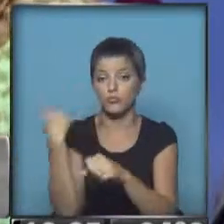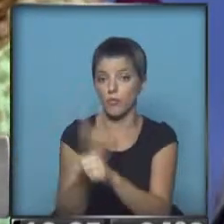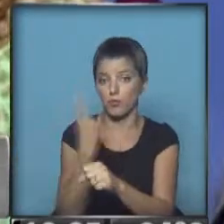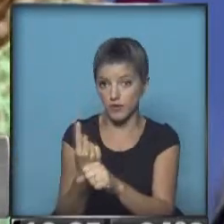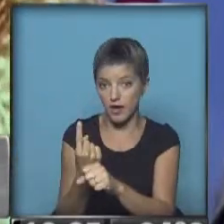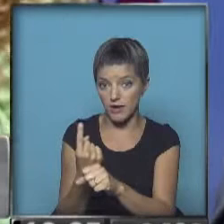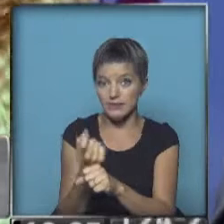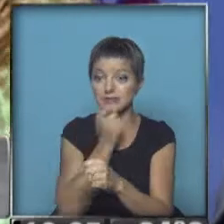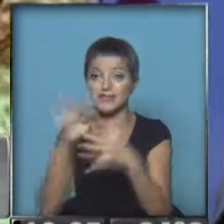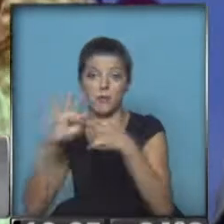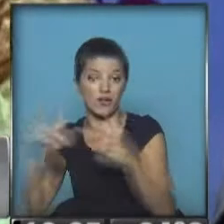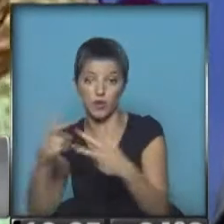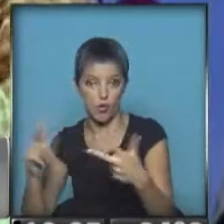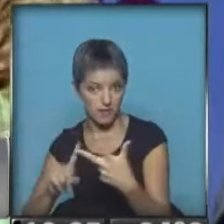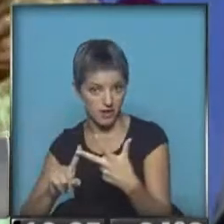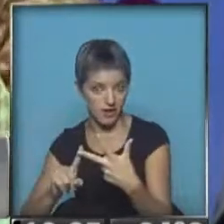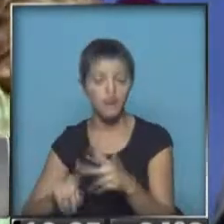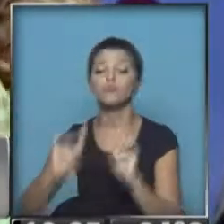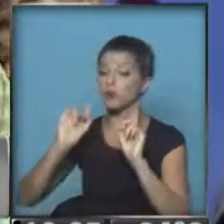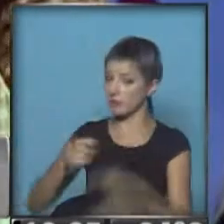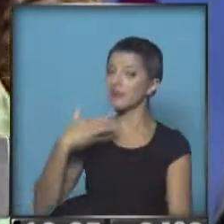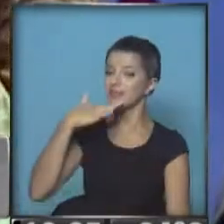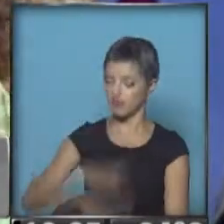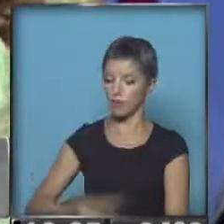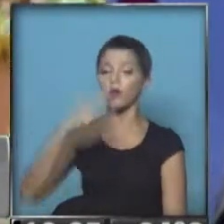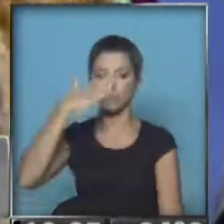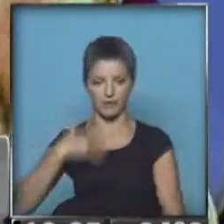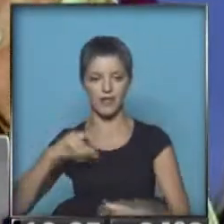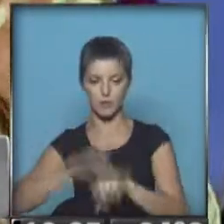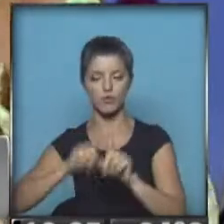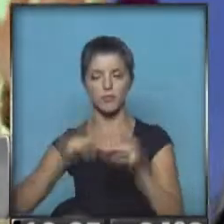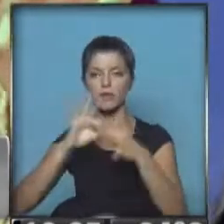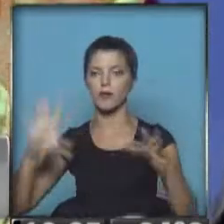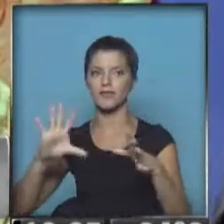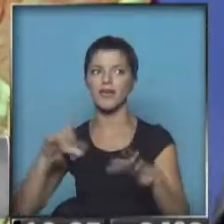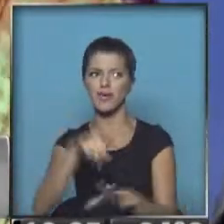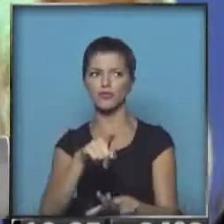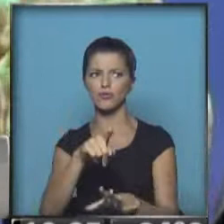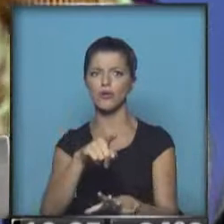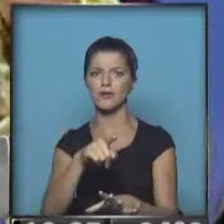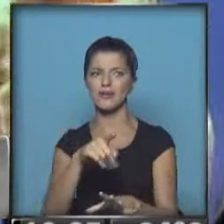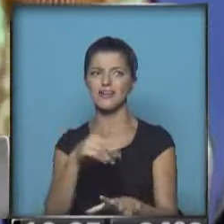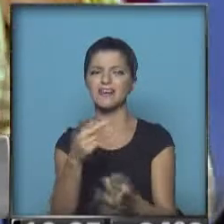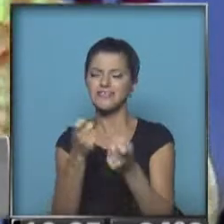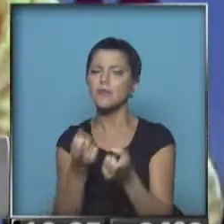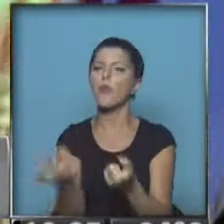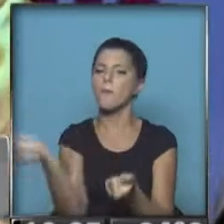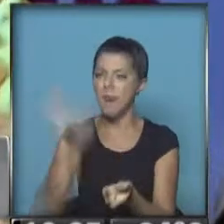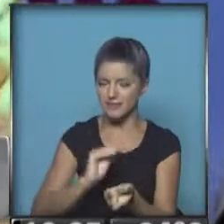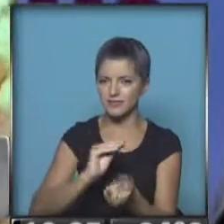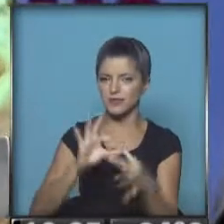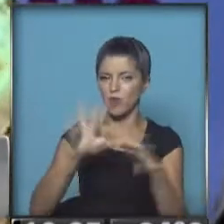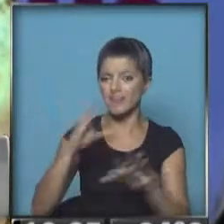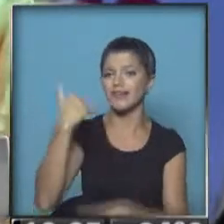en democracia. Y además comprendimos también, una vez en democracia, que no alcanzaba con la democracia en la